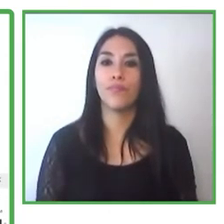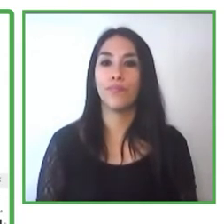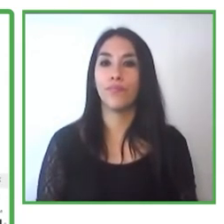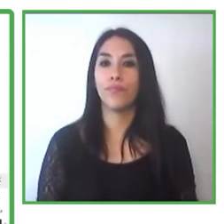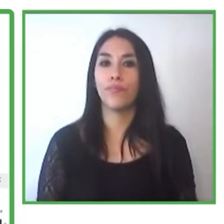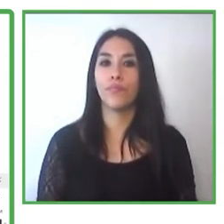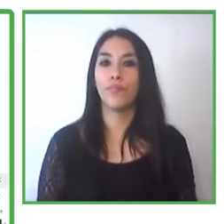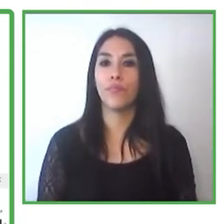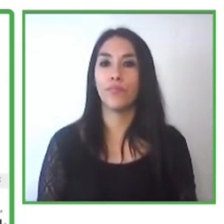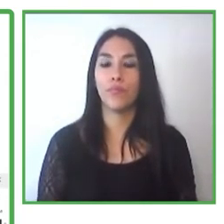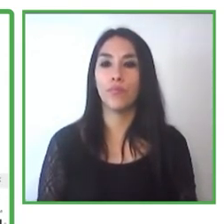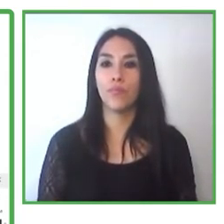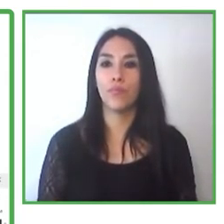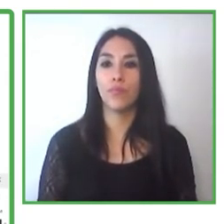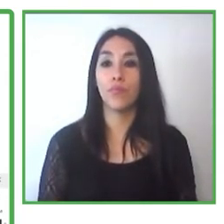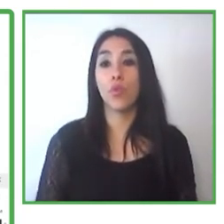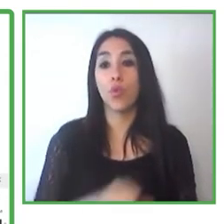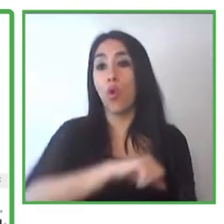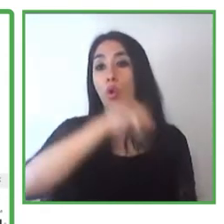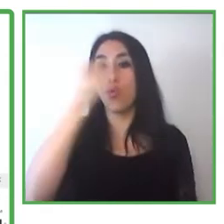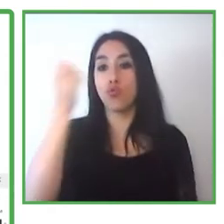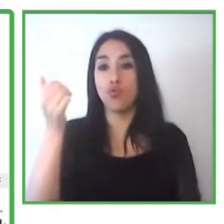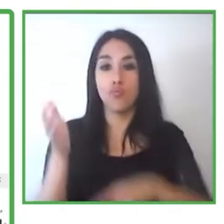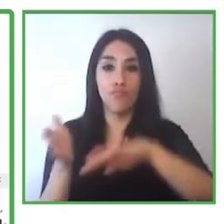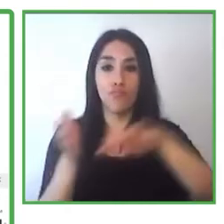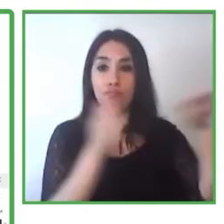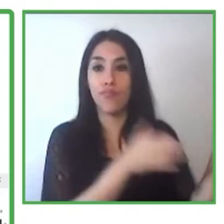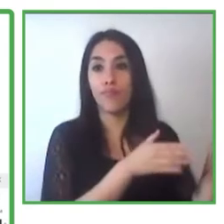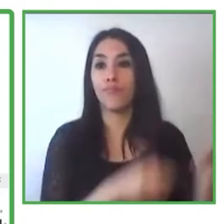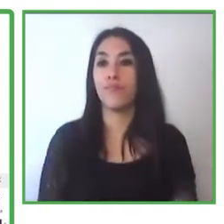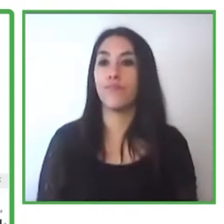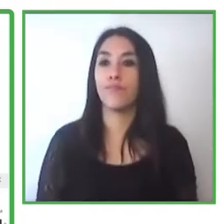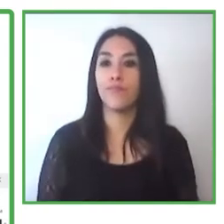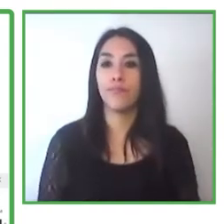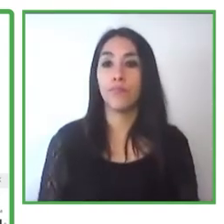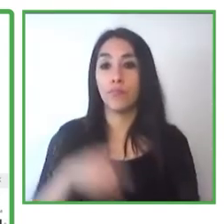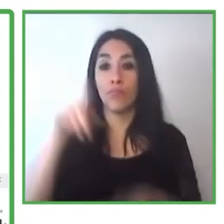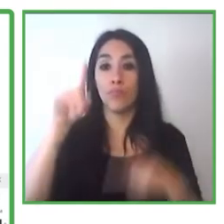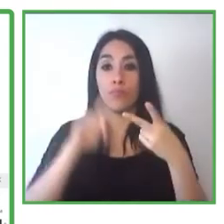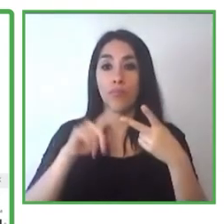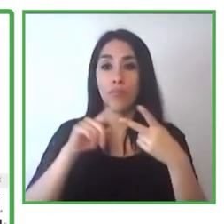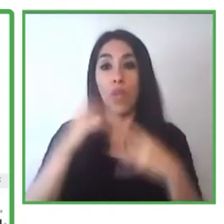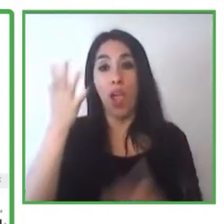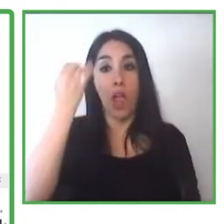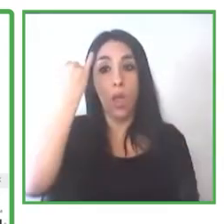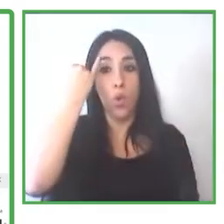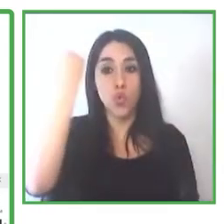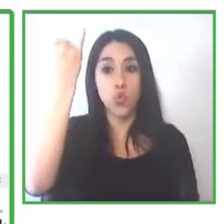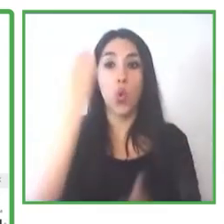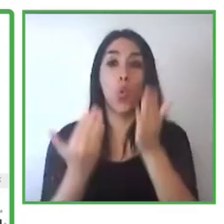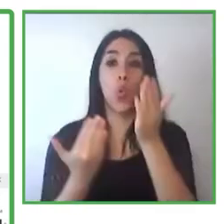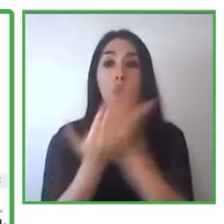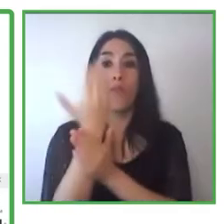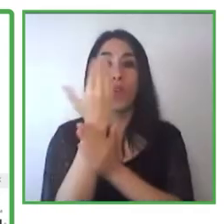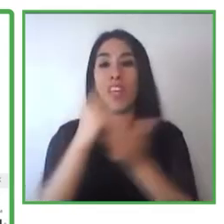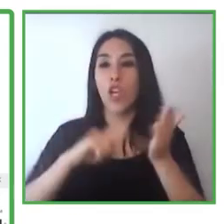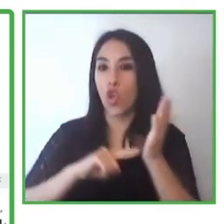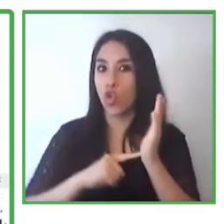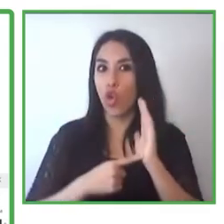El segundo factor de innovación es la tecnología. El programa Incorpora ha desarrollado una plataforma de